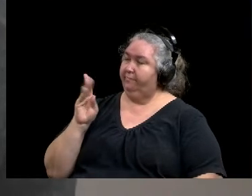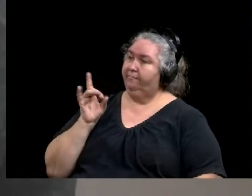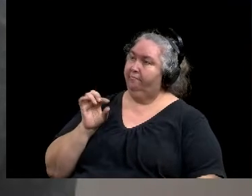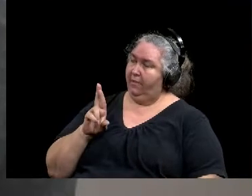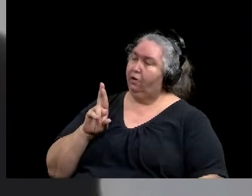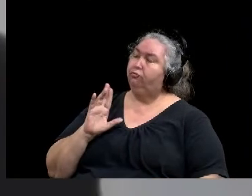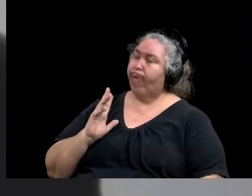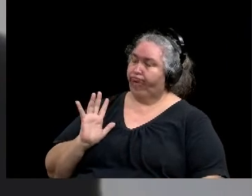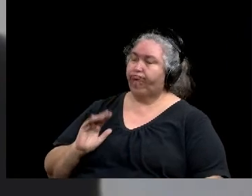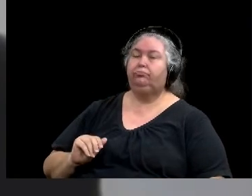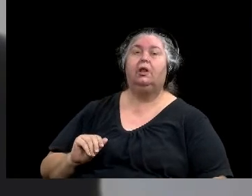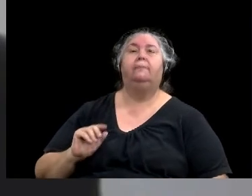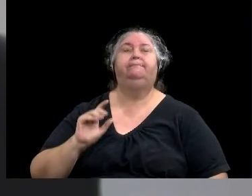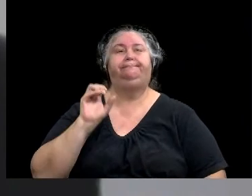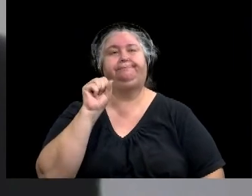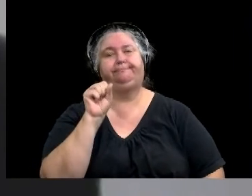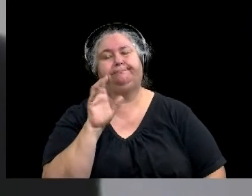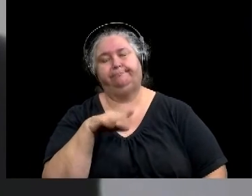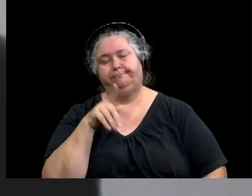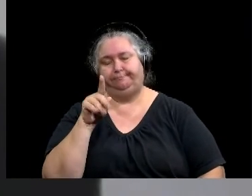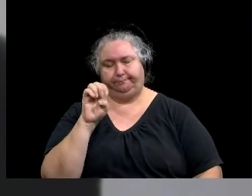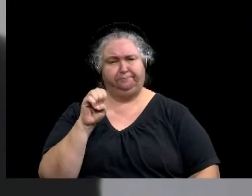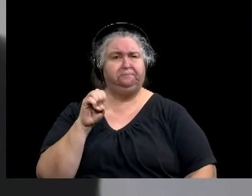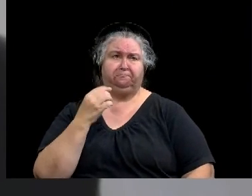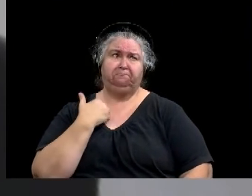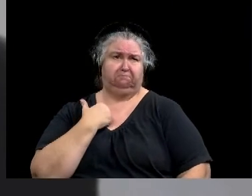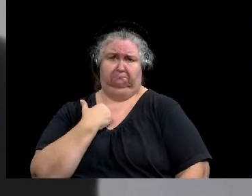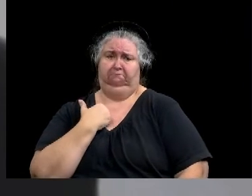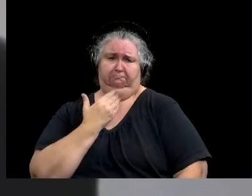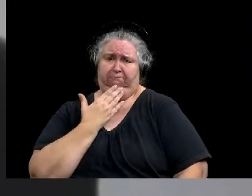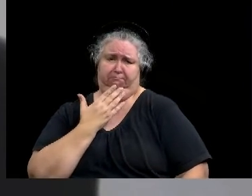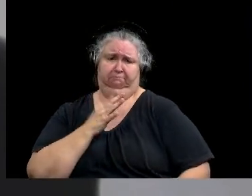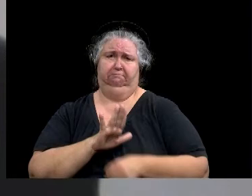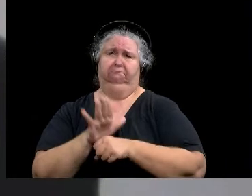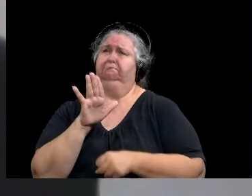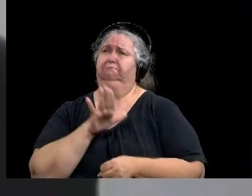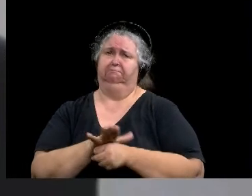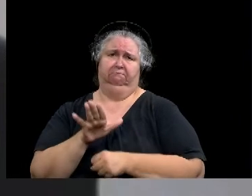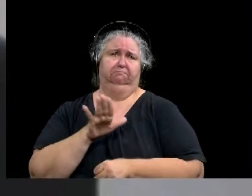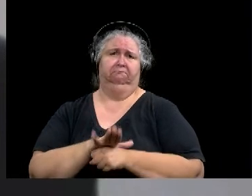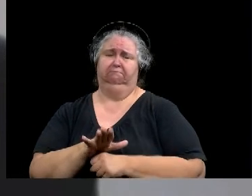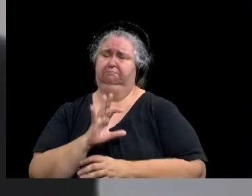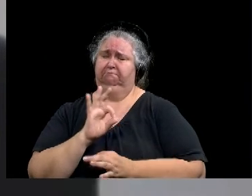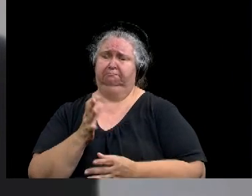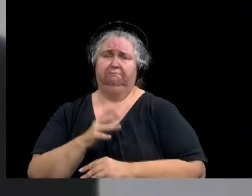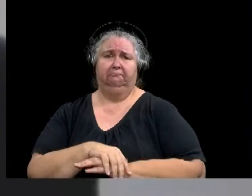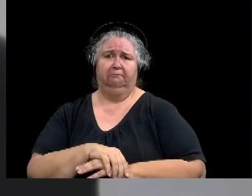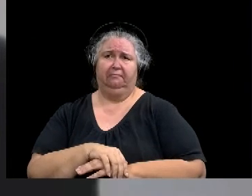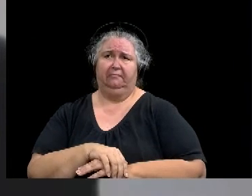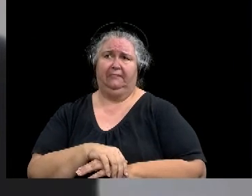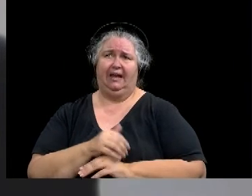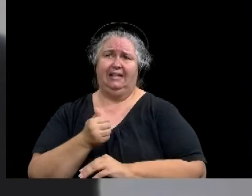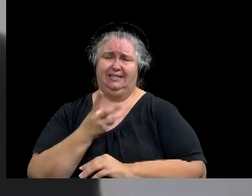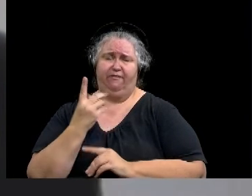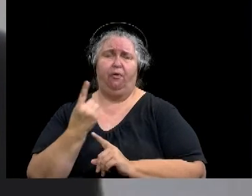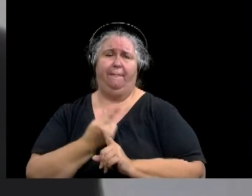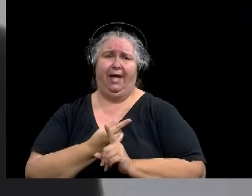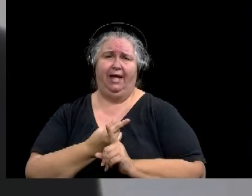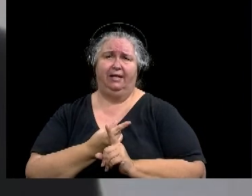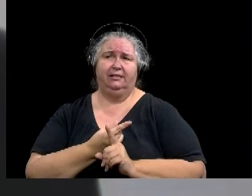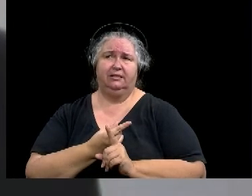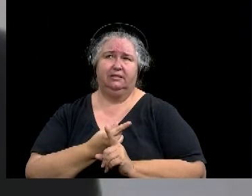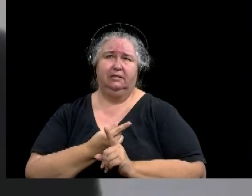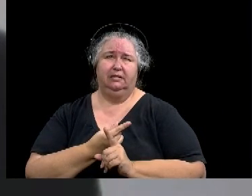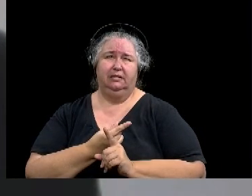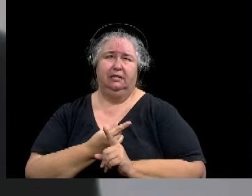doctor vectoriales en el pp tenemos muy buen equipo hace unos meses